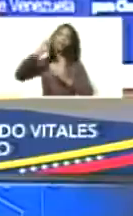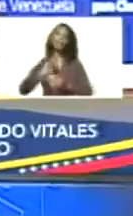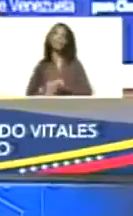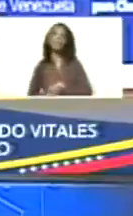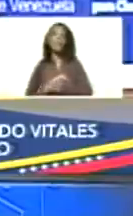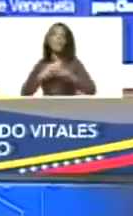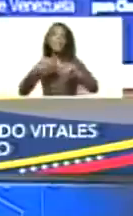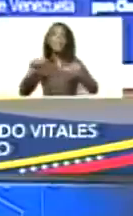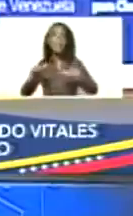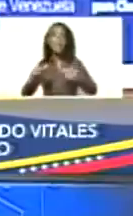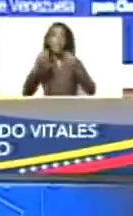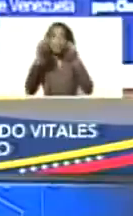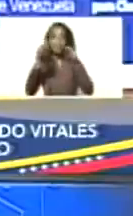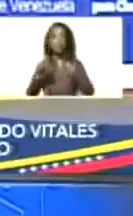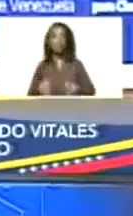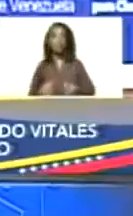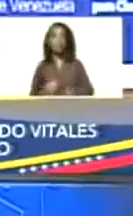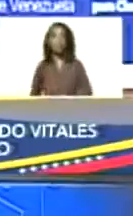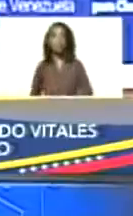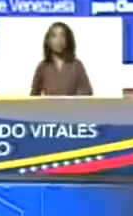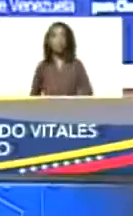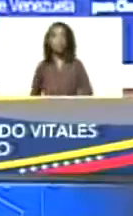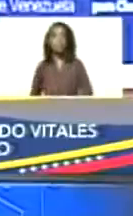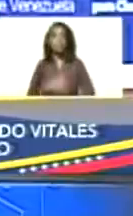tierra segura.